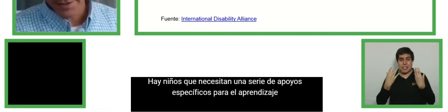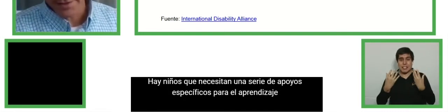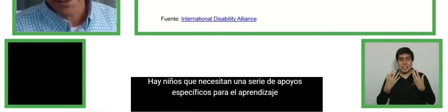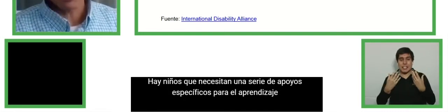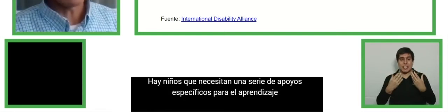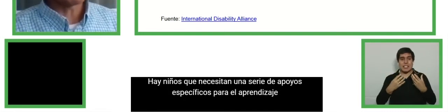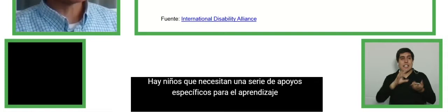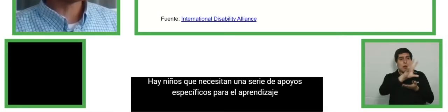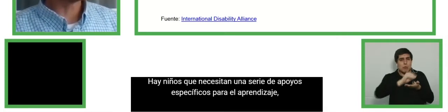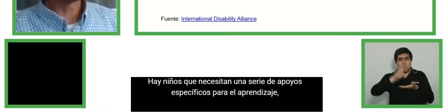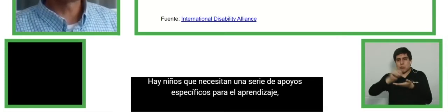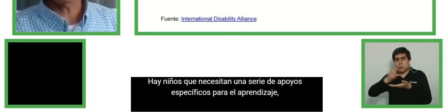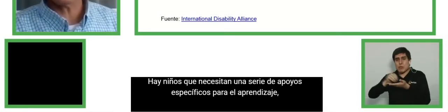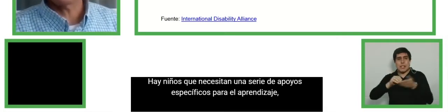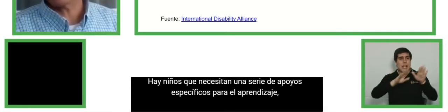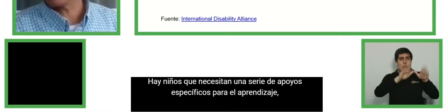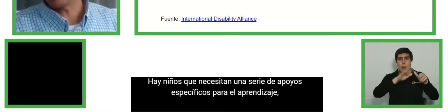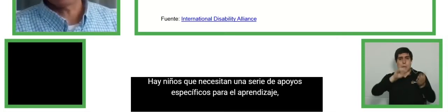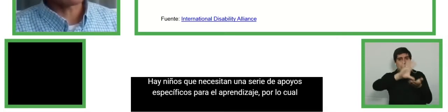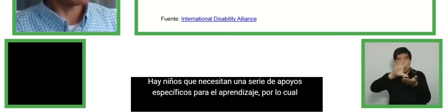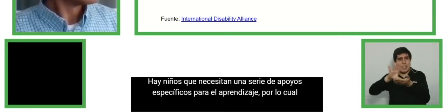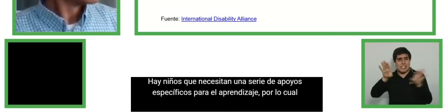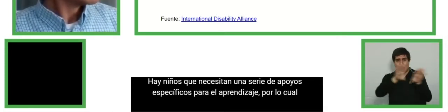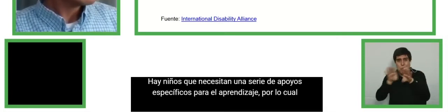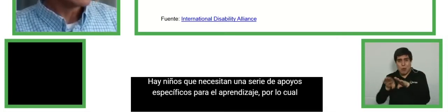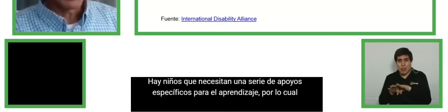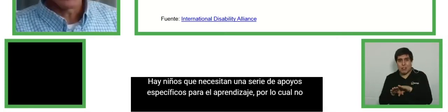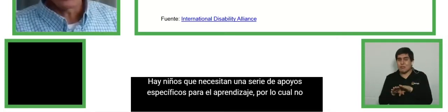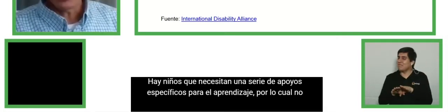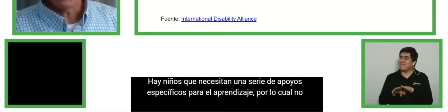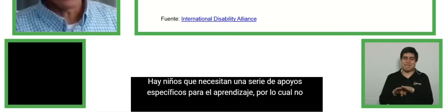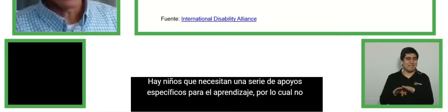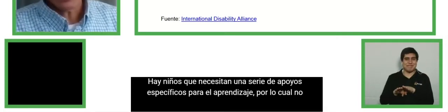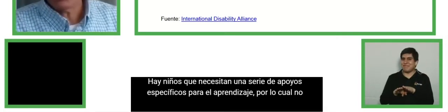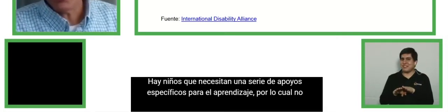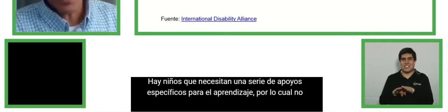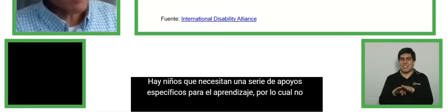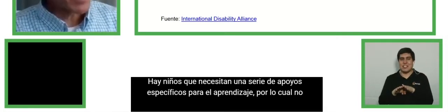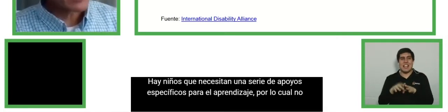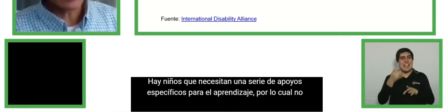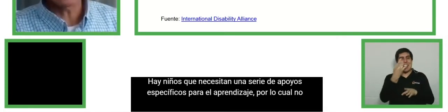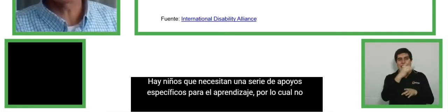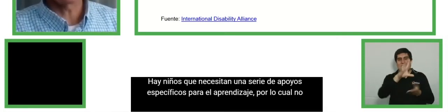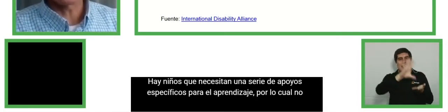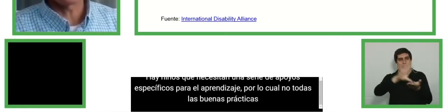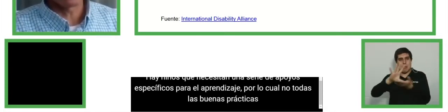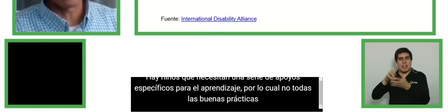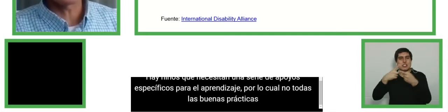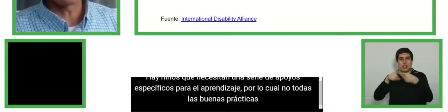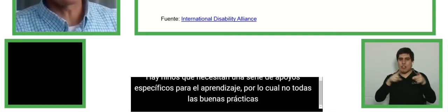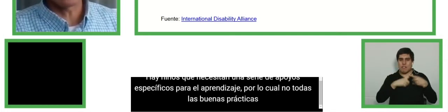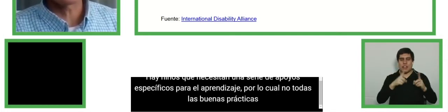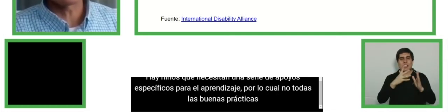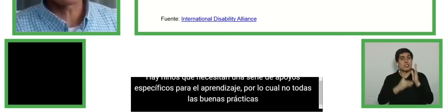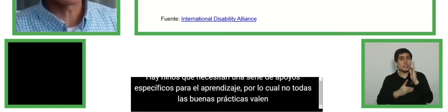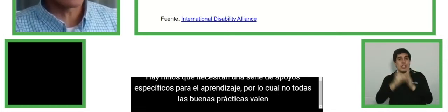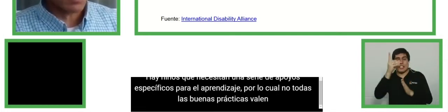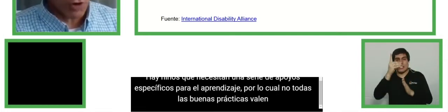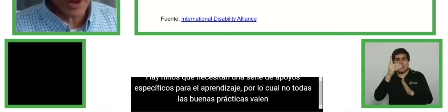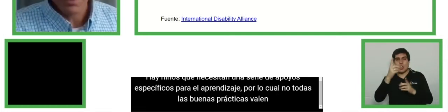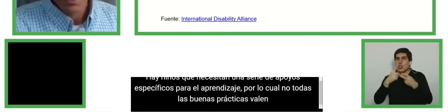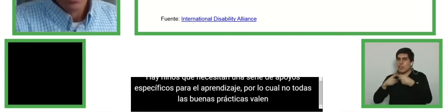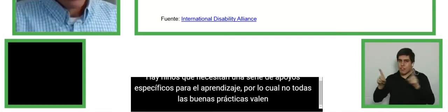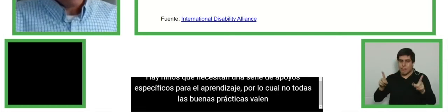los países. Depende de muchos aspectos, depende del grado de desarrollo de cada país, de las infraestructuras, de los medios de los que